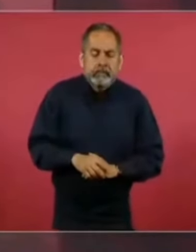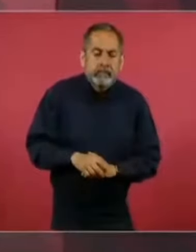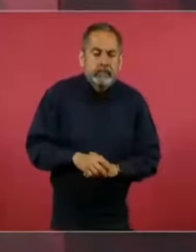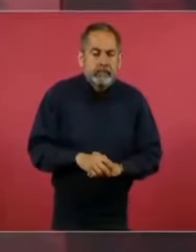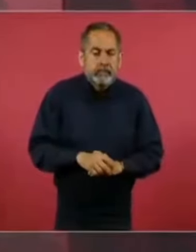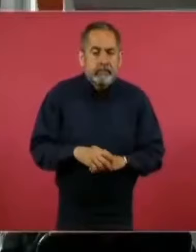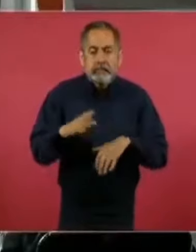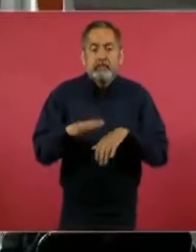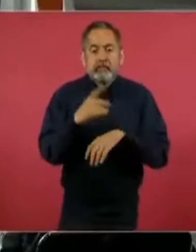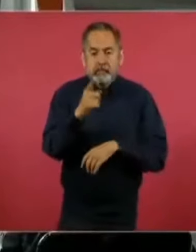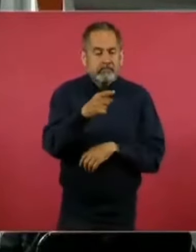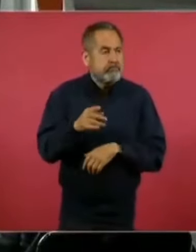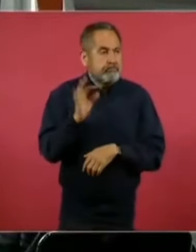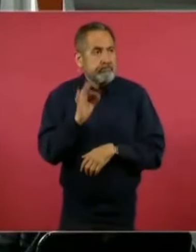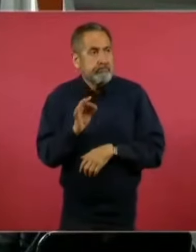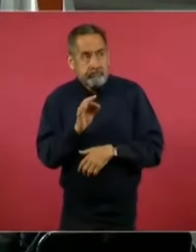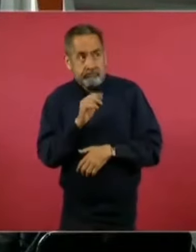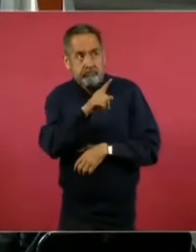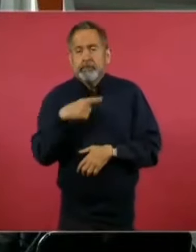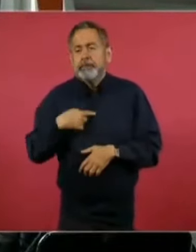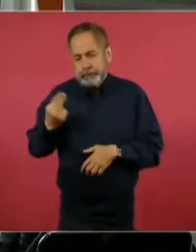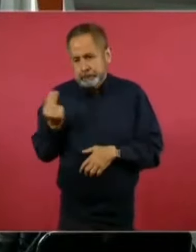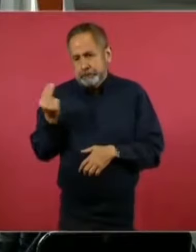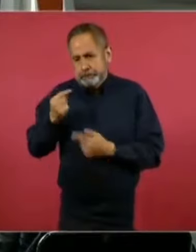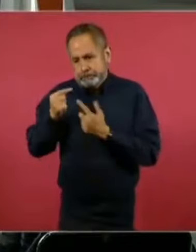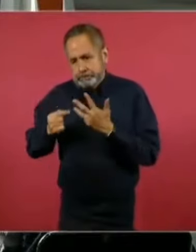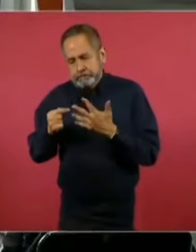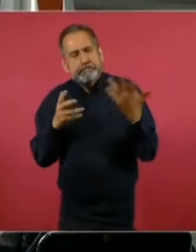porque nos complementamos, hay